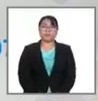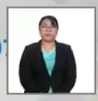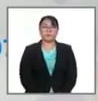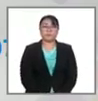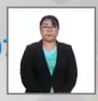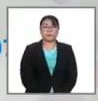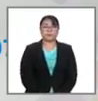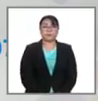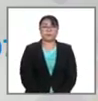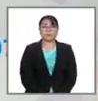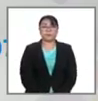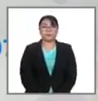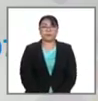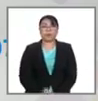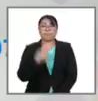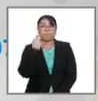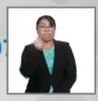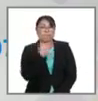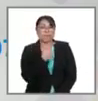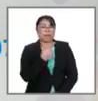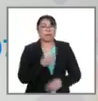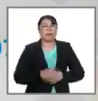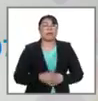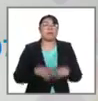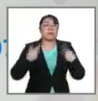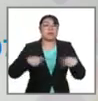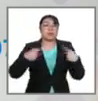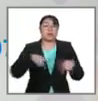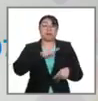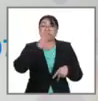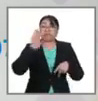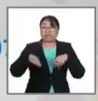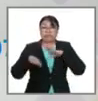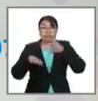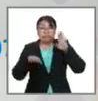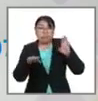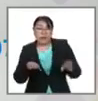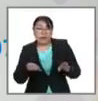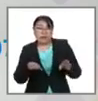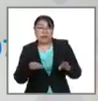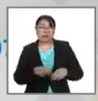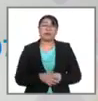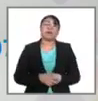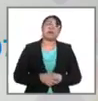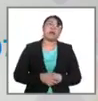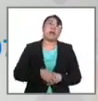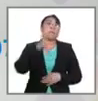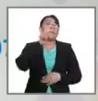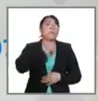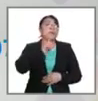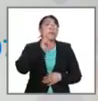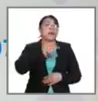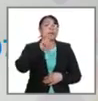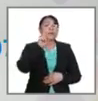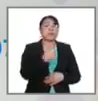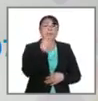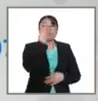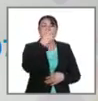los porcentajes de distribución de las defunciones podemos ver que el sector femenino